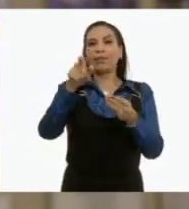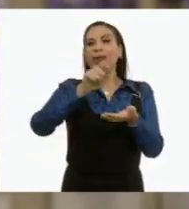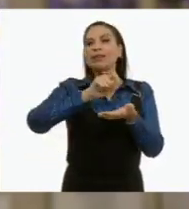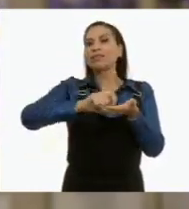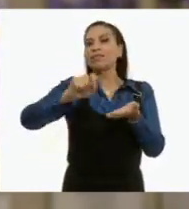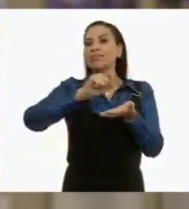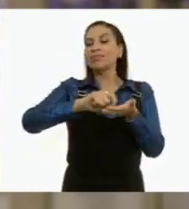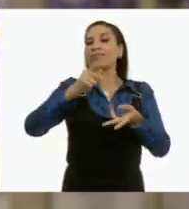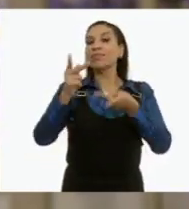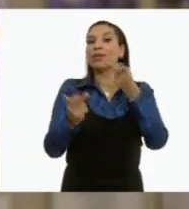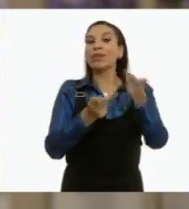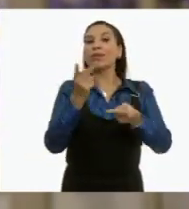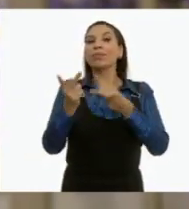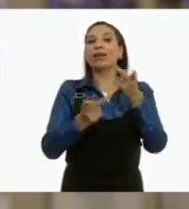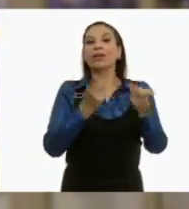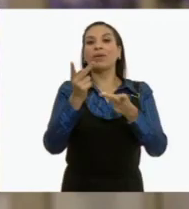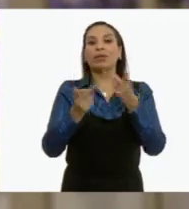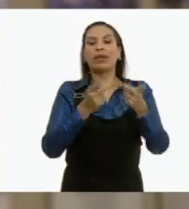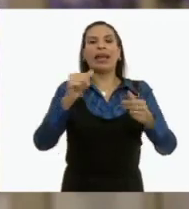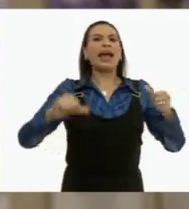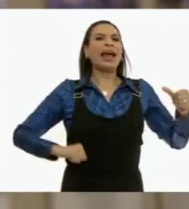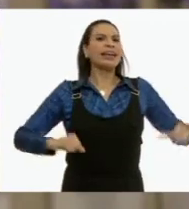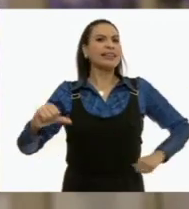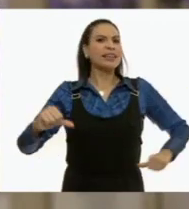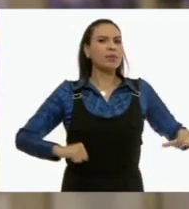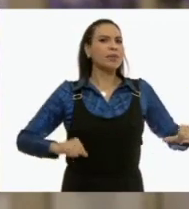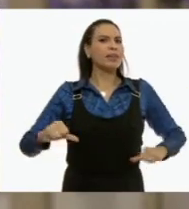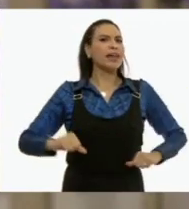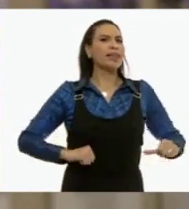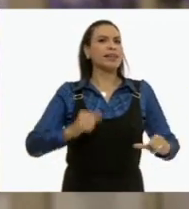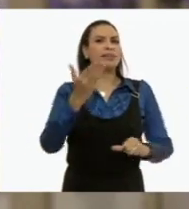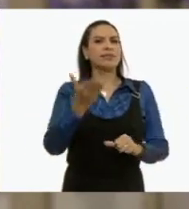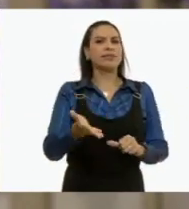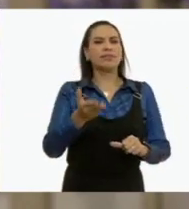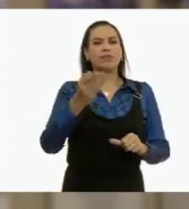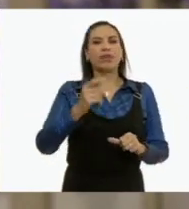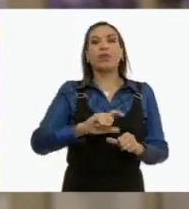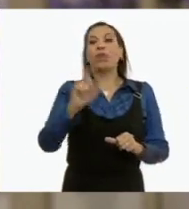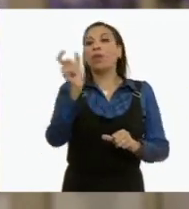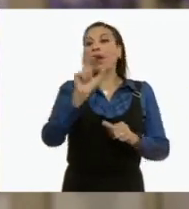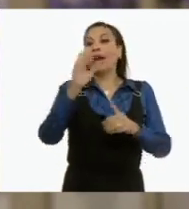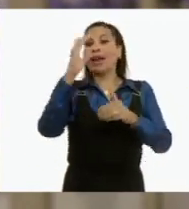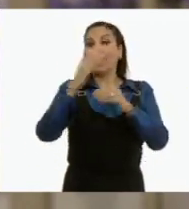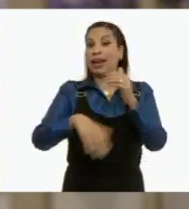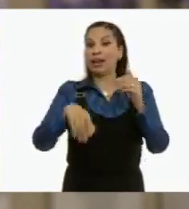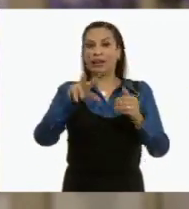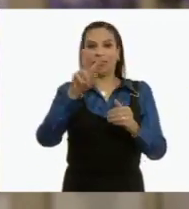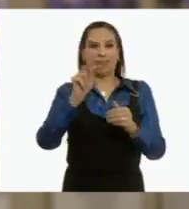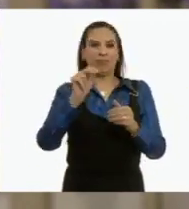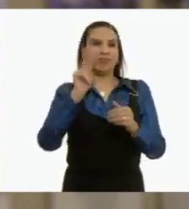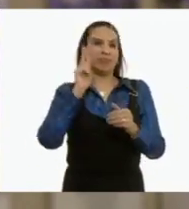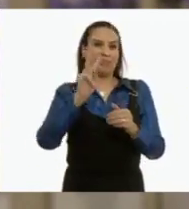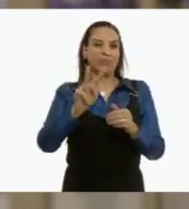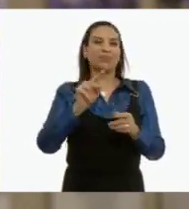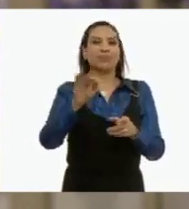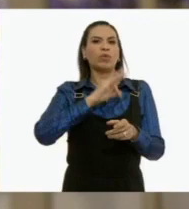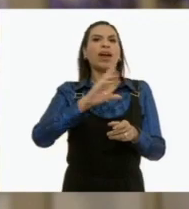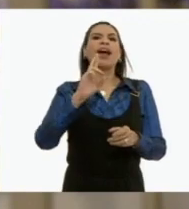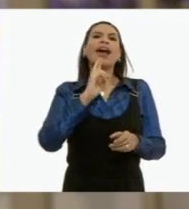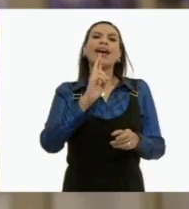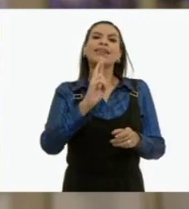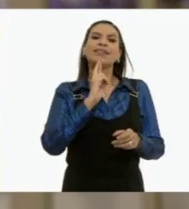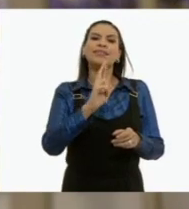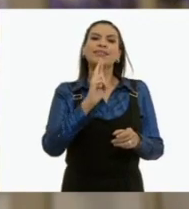anotar las preguntas y actividades que se te piden, para que cuando acabe el programa puedas responderlas